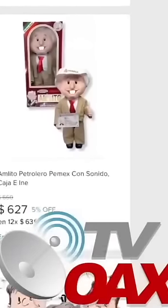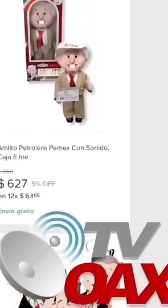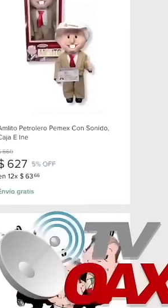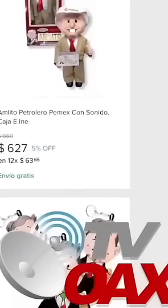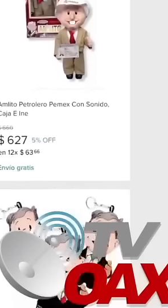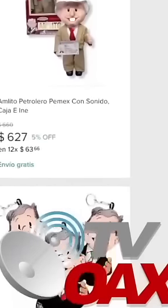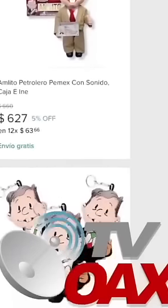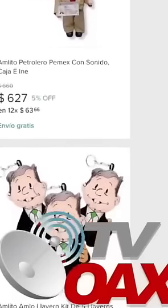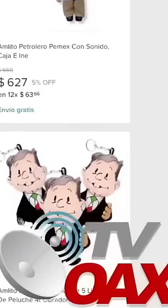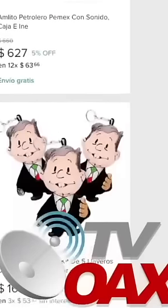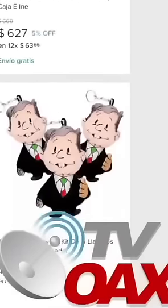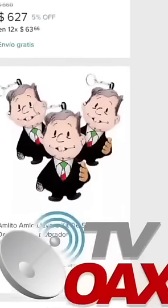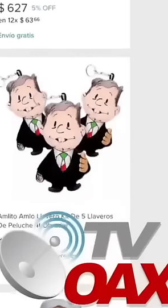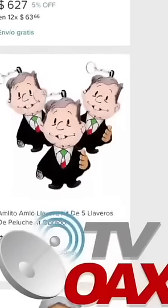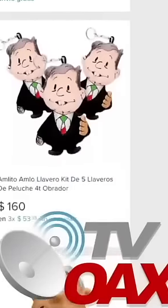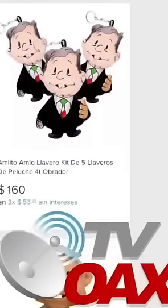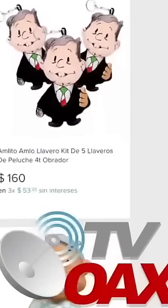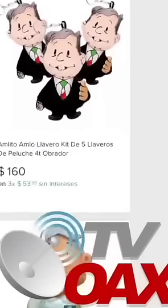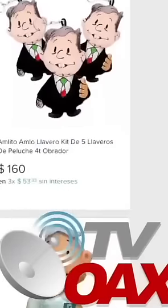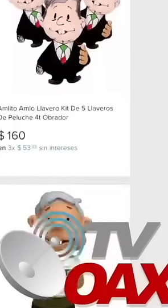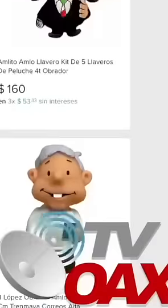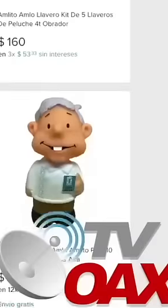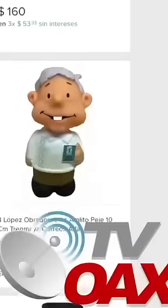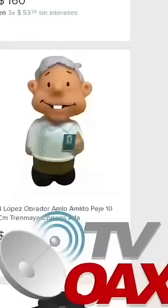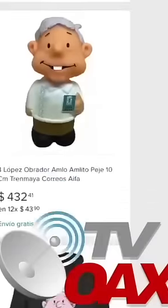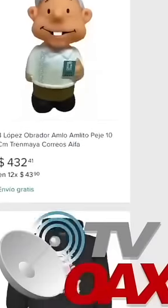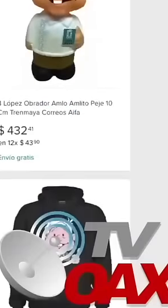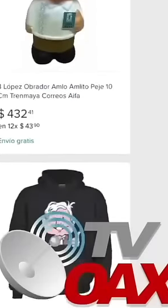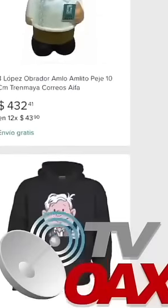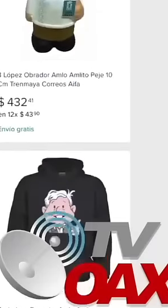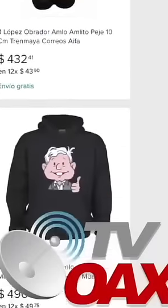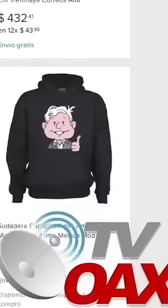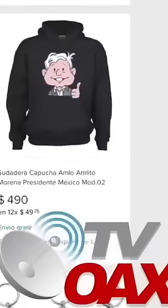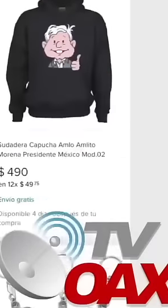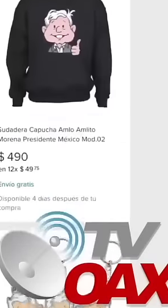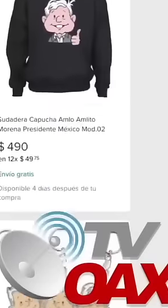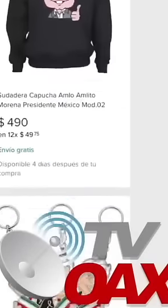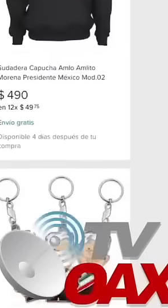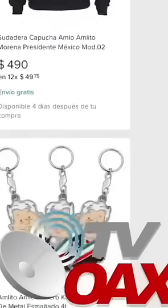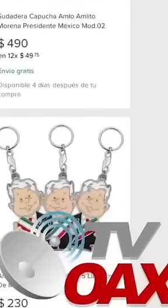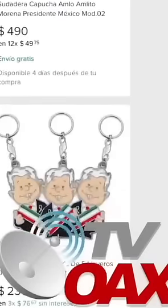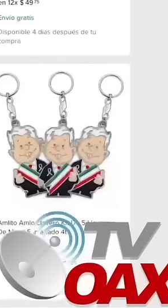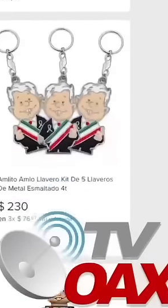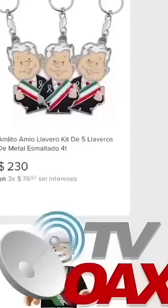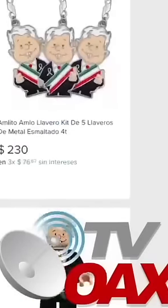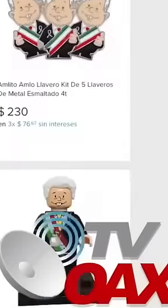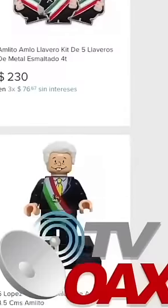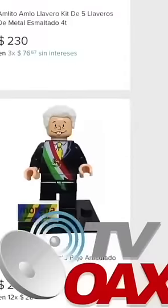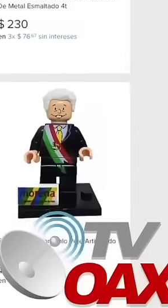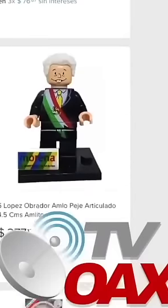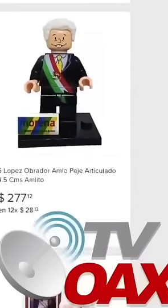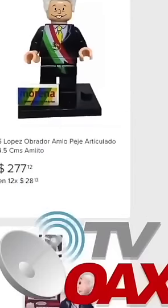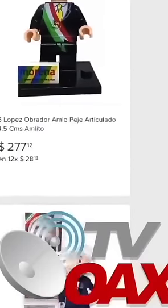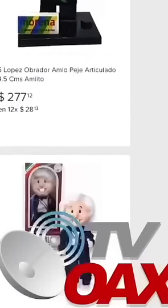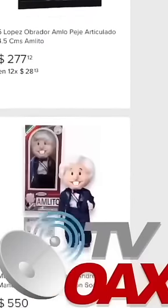cuestan 200 pesos, pero por la alta demanda ha estado subiendo de precio.